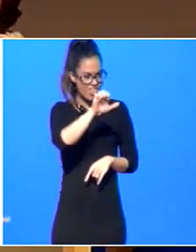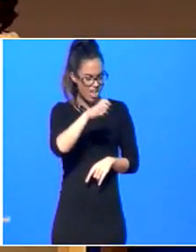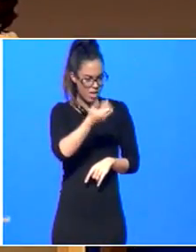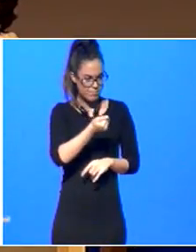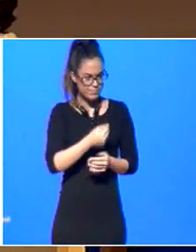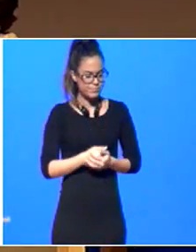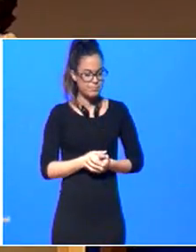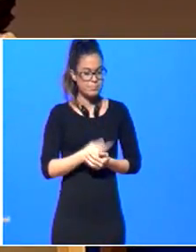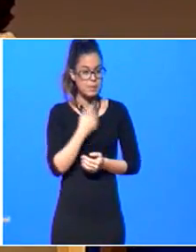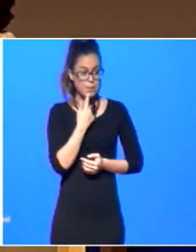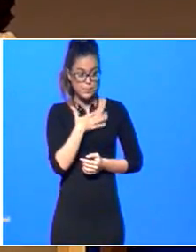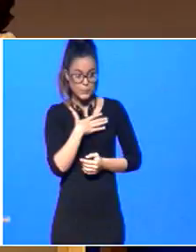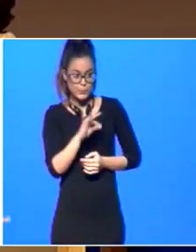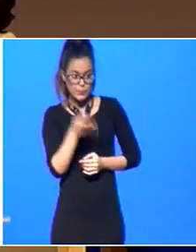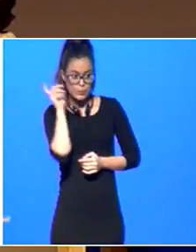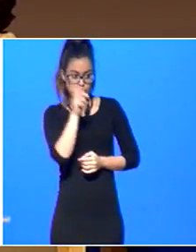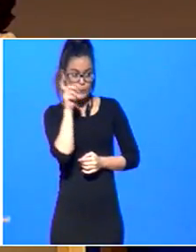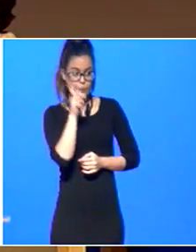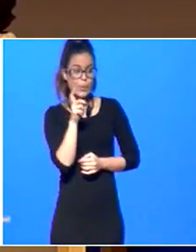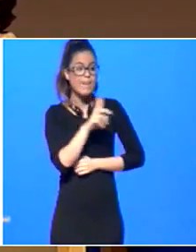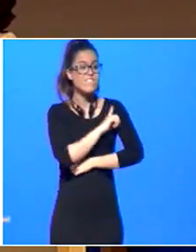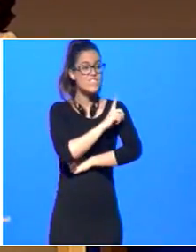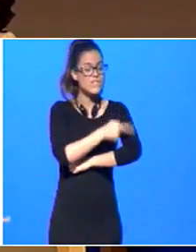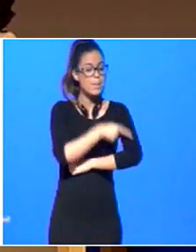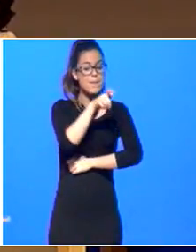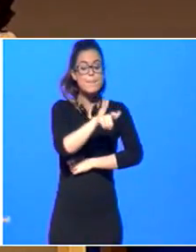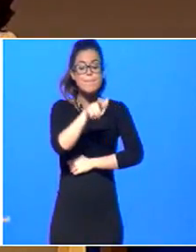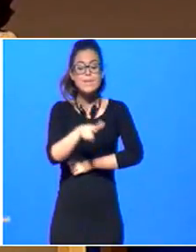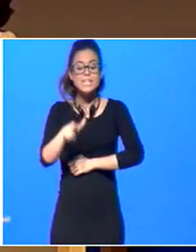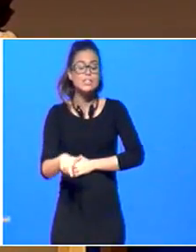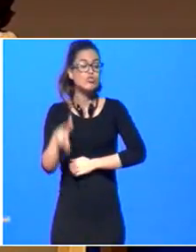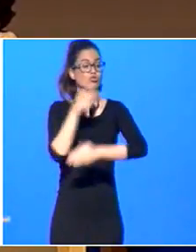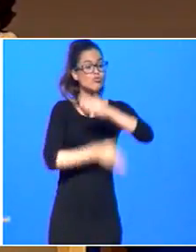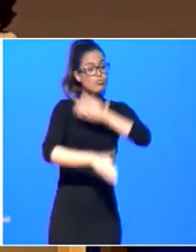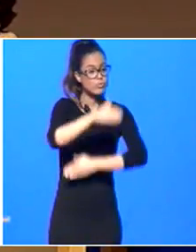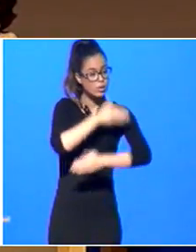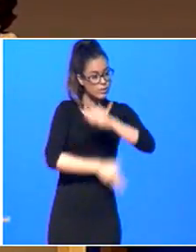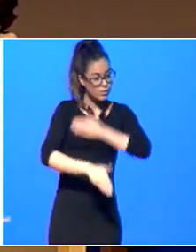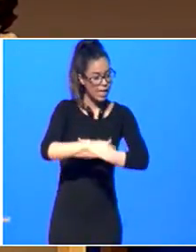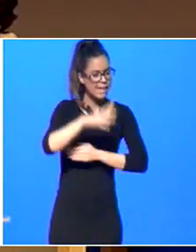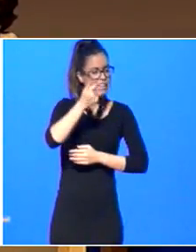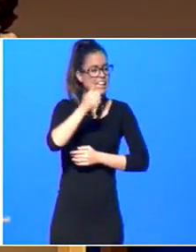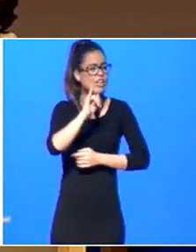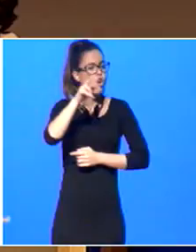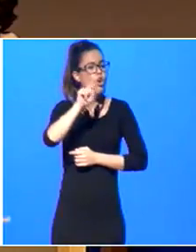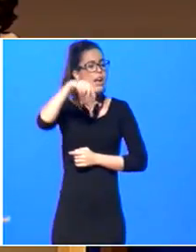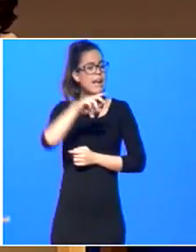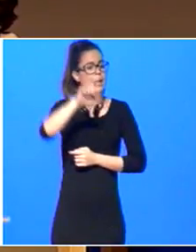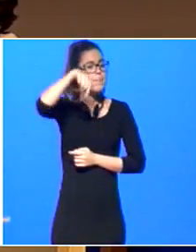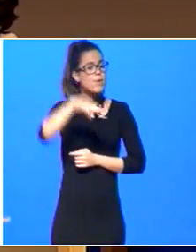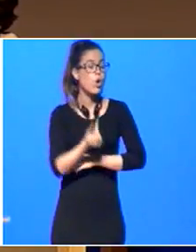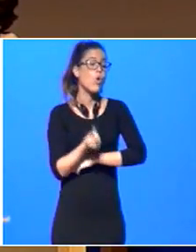Puedo decir que es profesor de actividad física para personas con discapacidad y deporte adaptado en Quirolene, colaborador del Gobierno